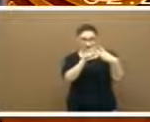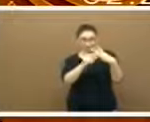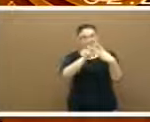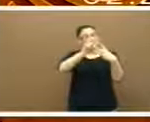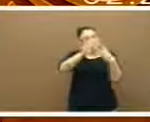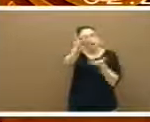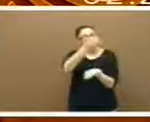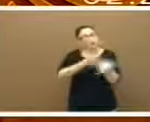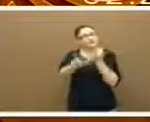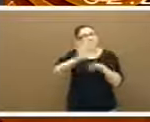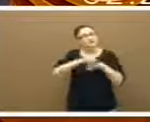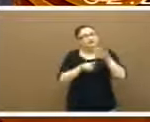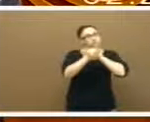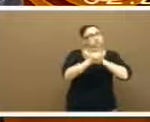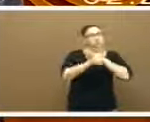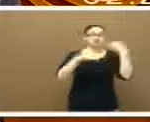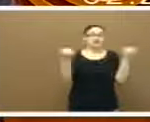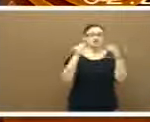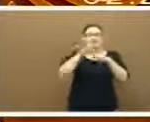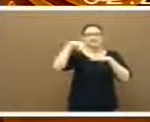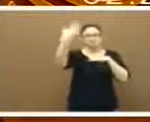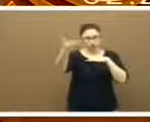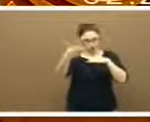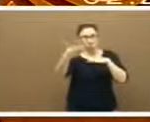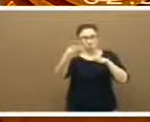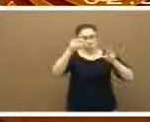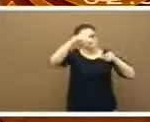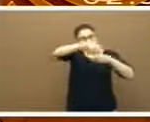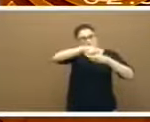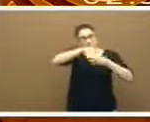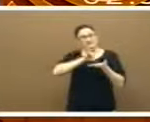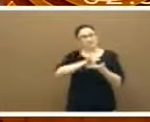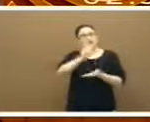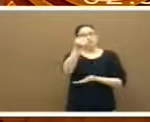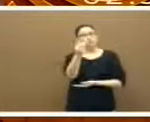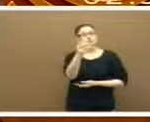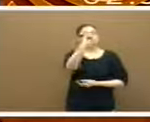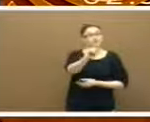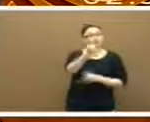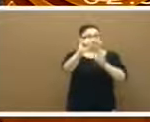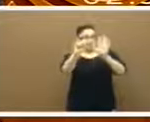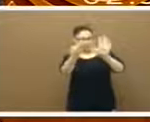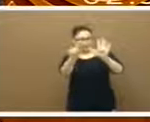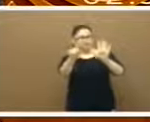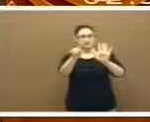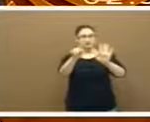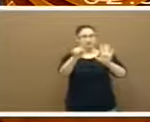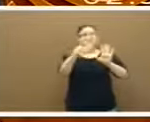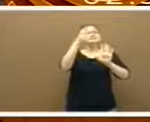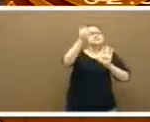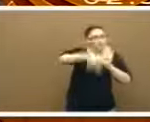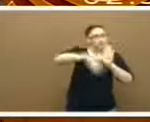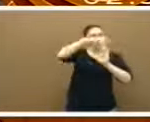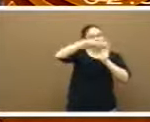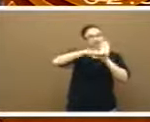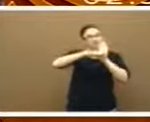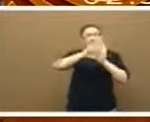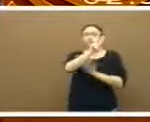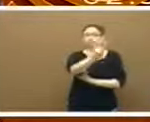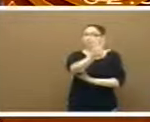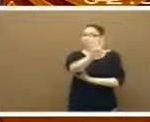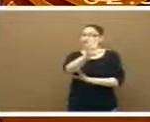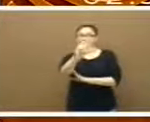cooperación al desarrollo y acción exterior del servicio número 0, el número 06, y el programa es el